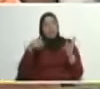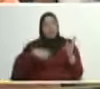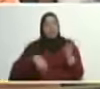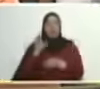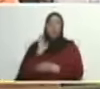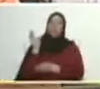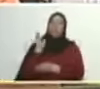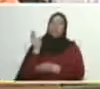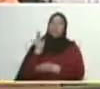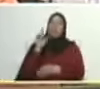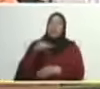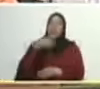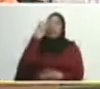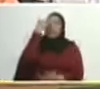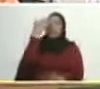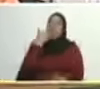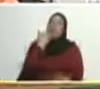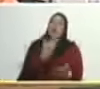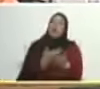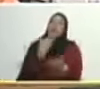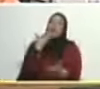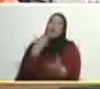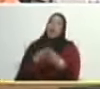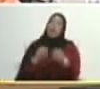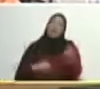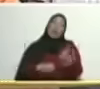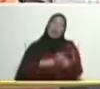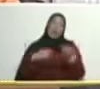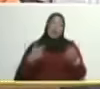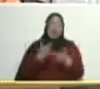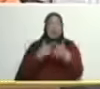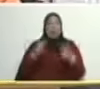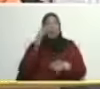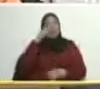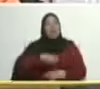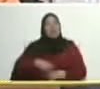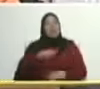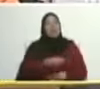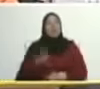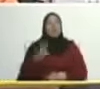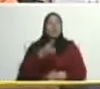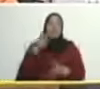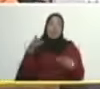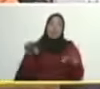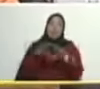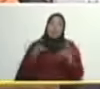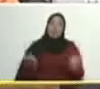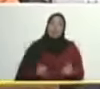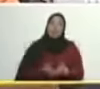Lo saludo, por supuesto, y le agradezco todo lo que ha hecho por la libertad de los pueblos del mundo.